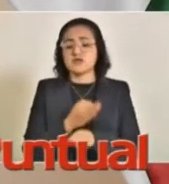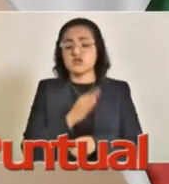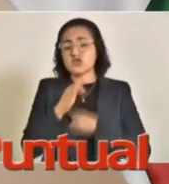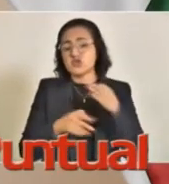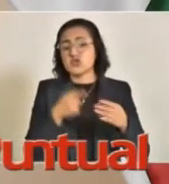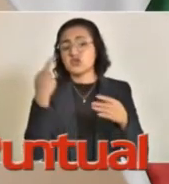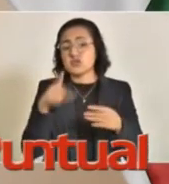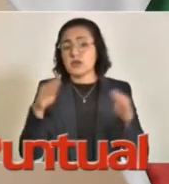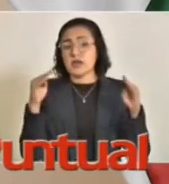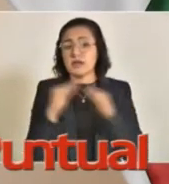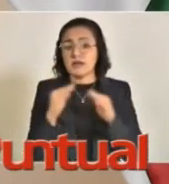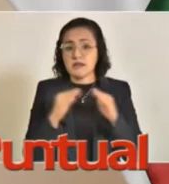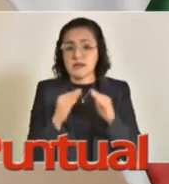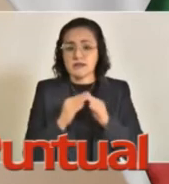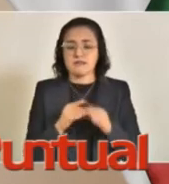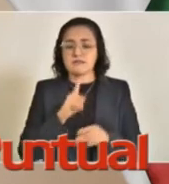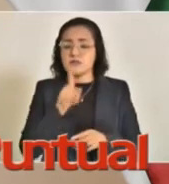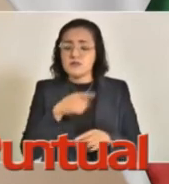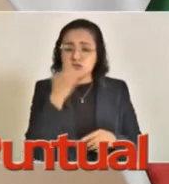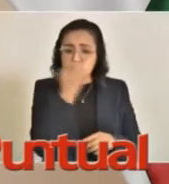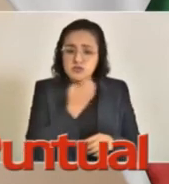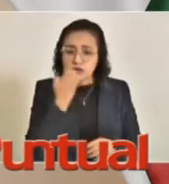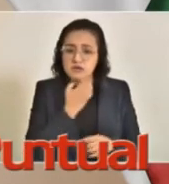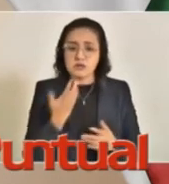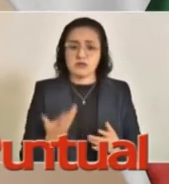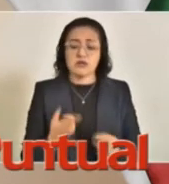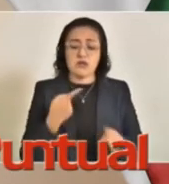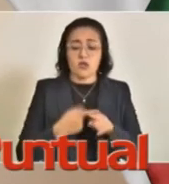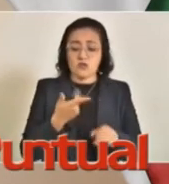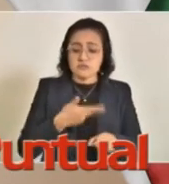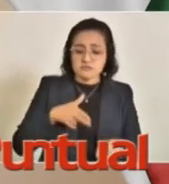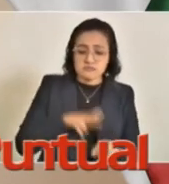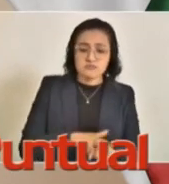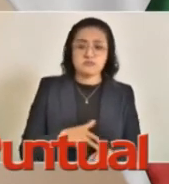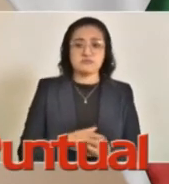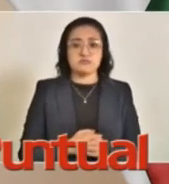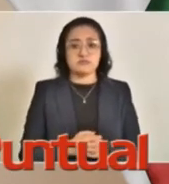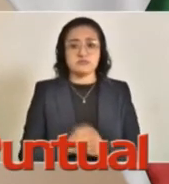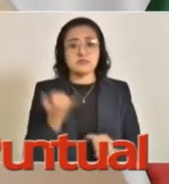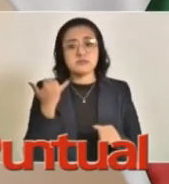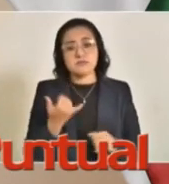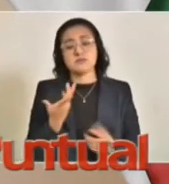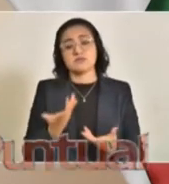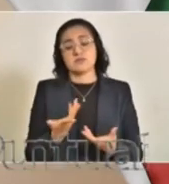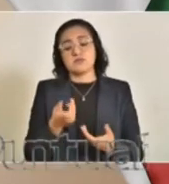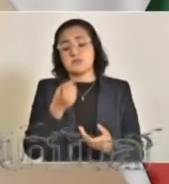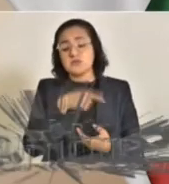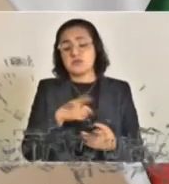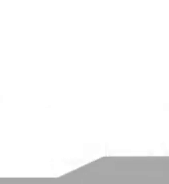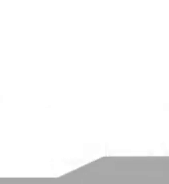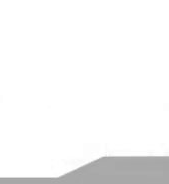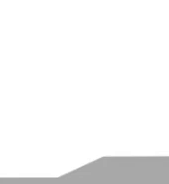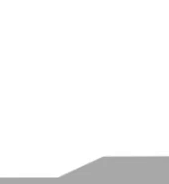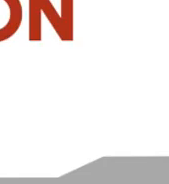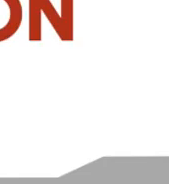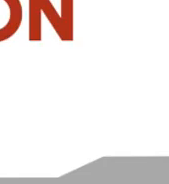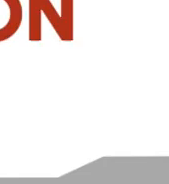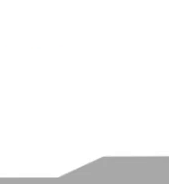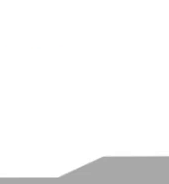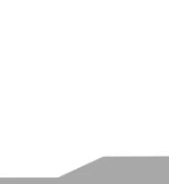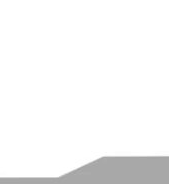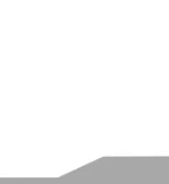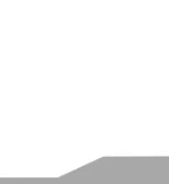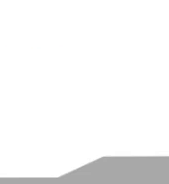sus viviendas, las escuelas, los hospitales y los monumentos históricos. El poder